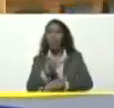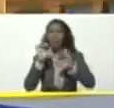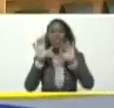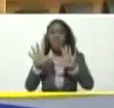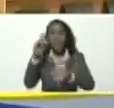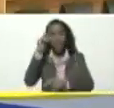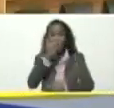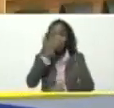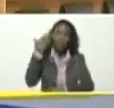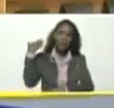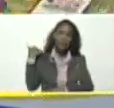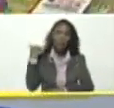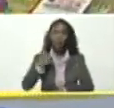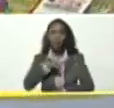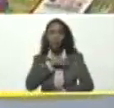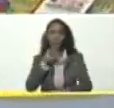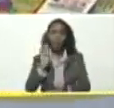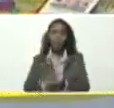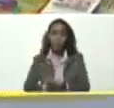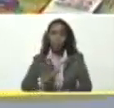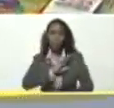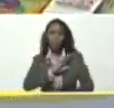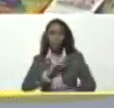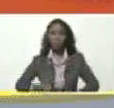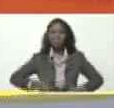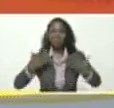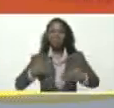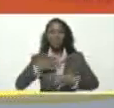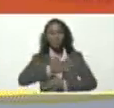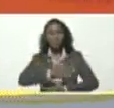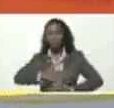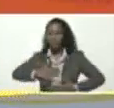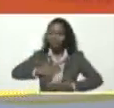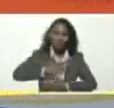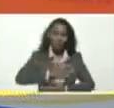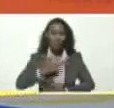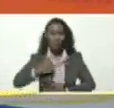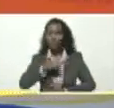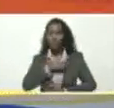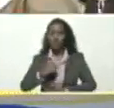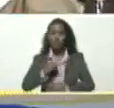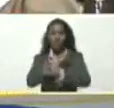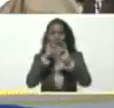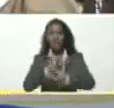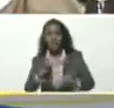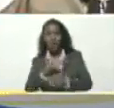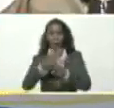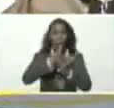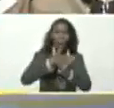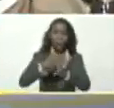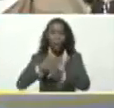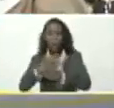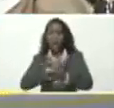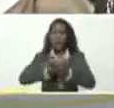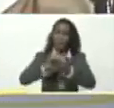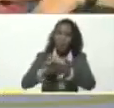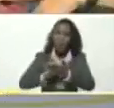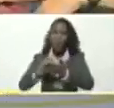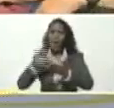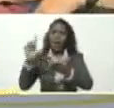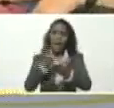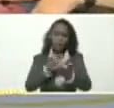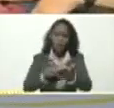atrás, tuvimos la felicidad, el placer de compartir con escritores, escritoras de Venezuela,